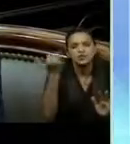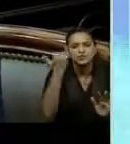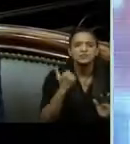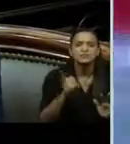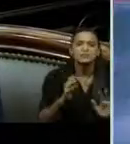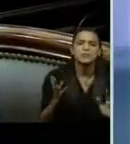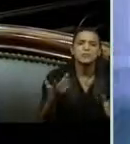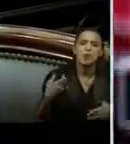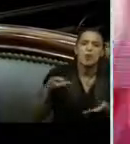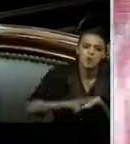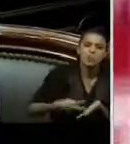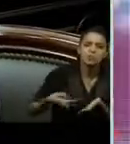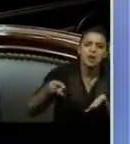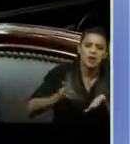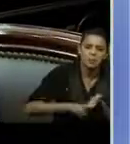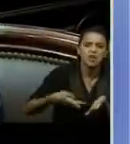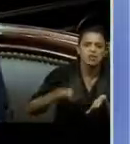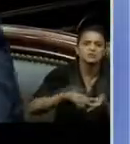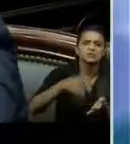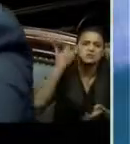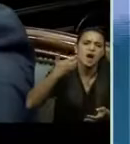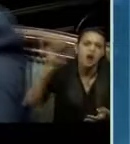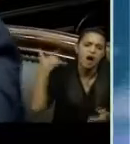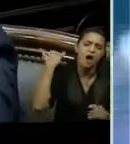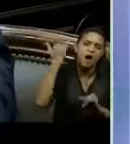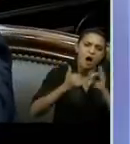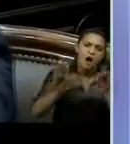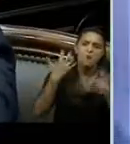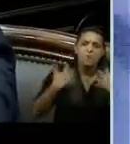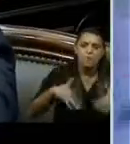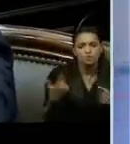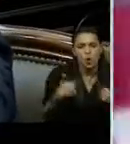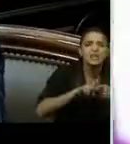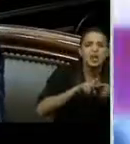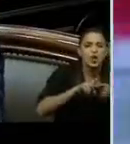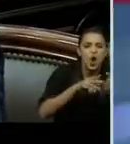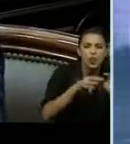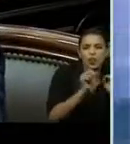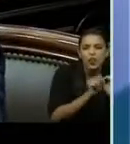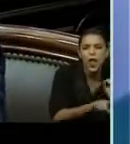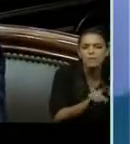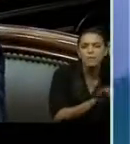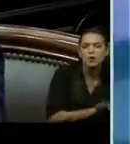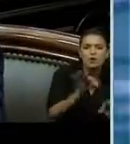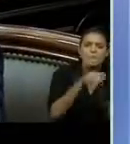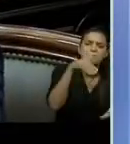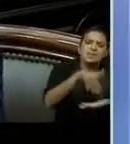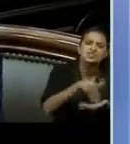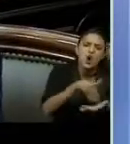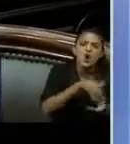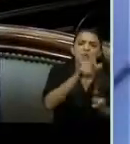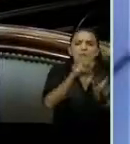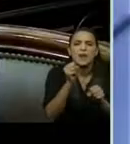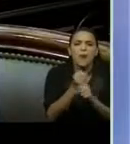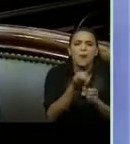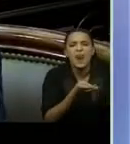trabajadores viñateros en la provincia de San Juan. Me llamó mucho la atención, pero bueno, tendrán sus motivos, tendrán que sacarle